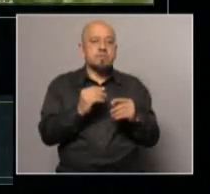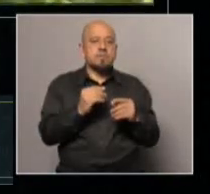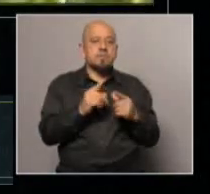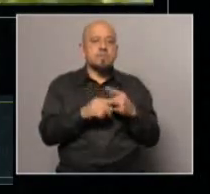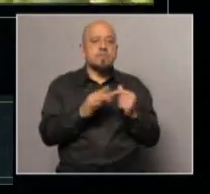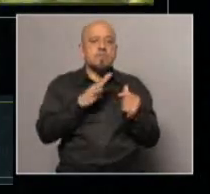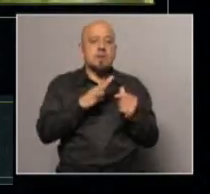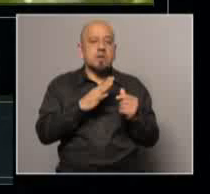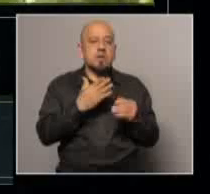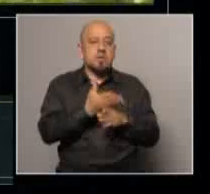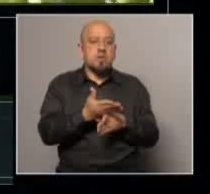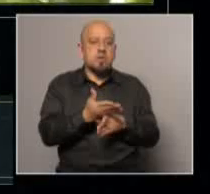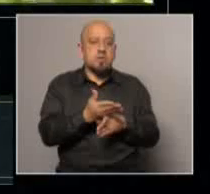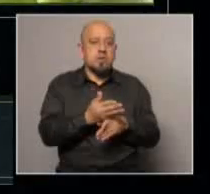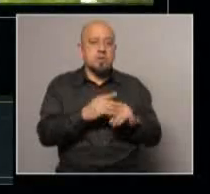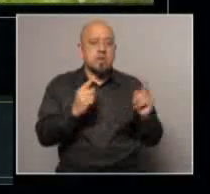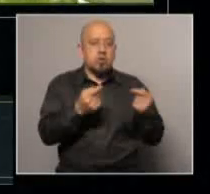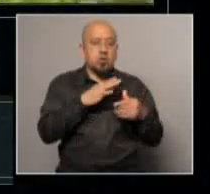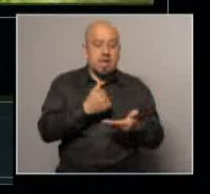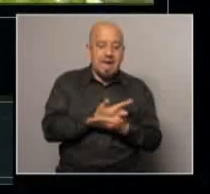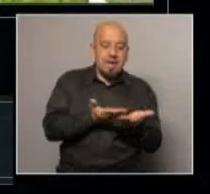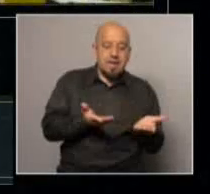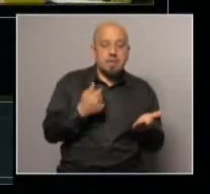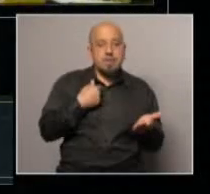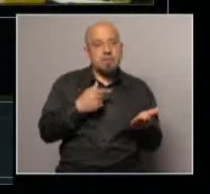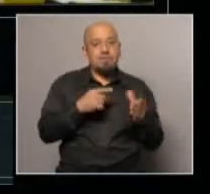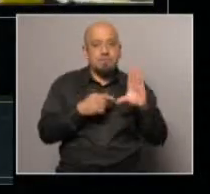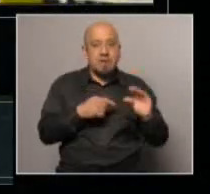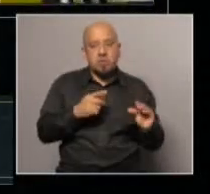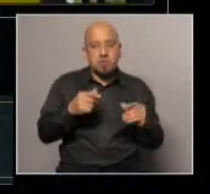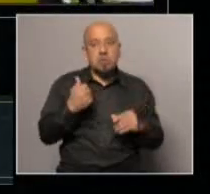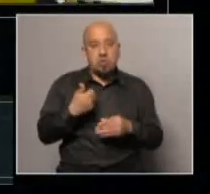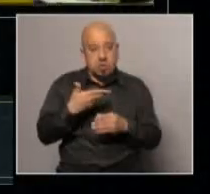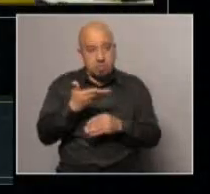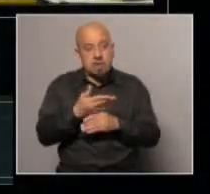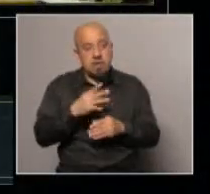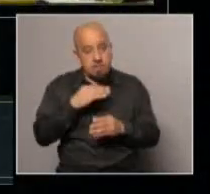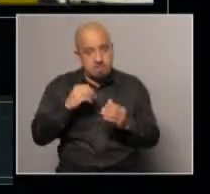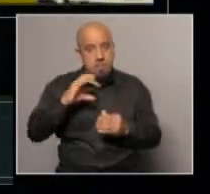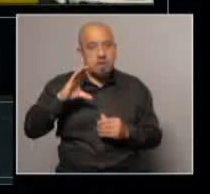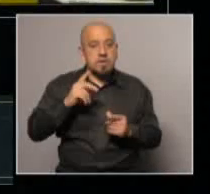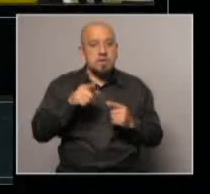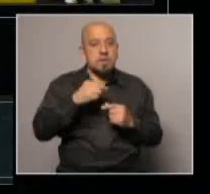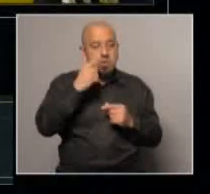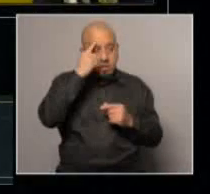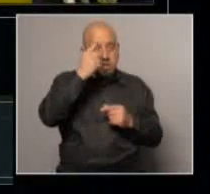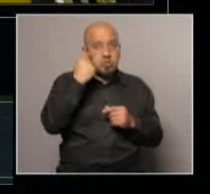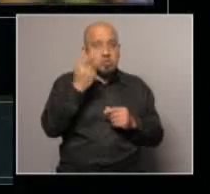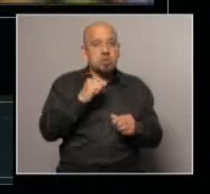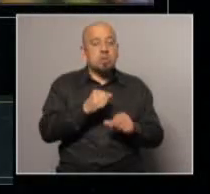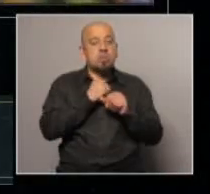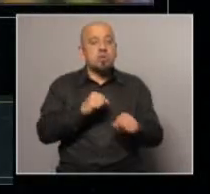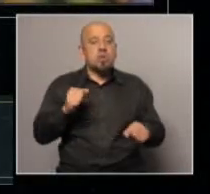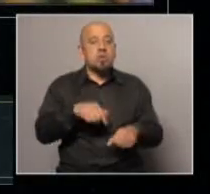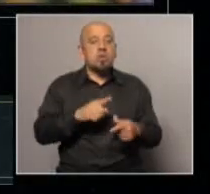hay una demanda que supera ampliamente la oferta. ¿Y por qué estas empresas que ganaron licitaciones internacionales no están pudiendo proveer